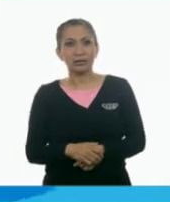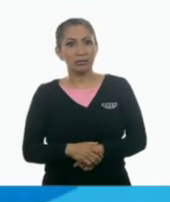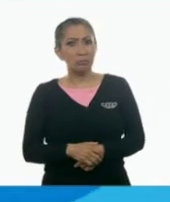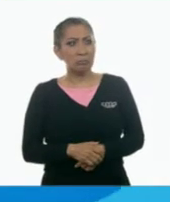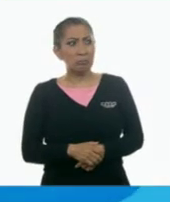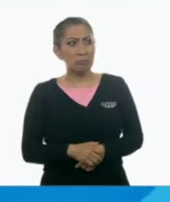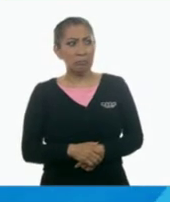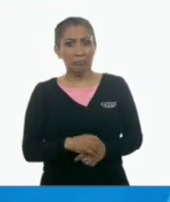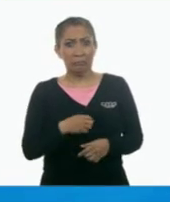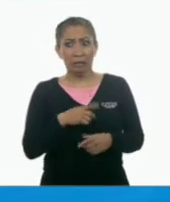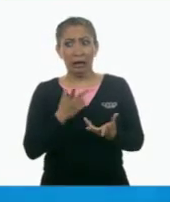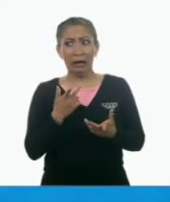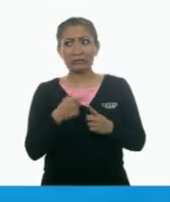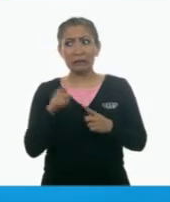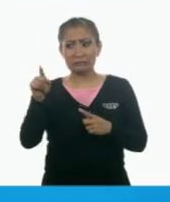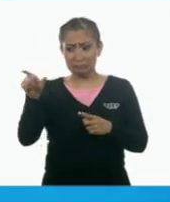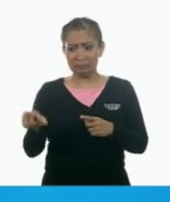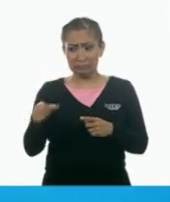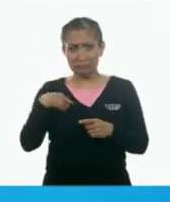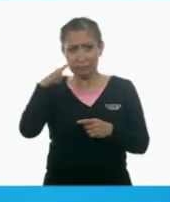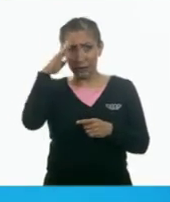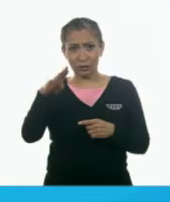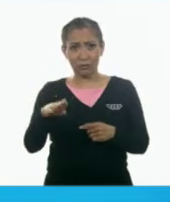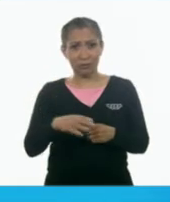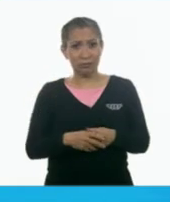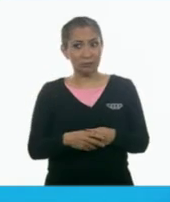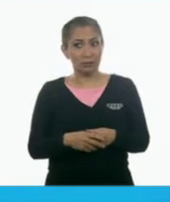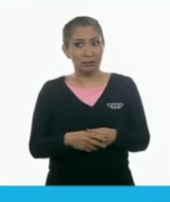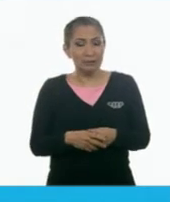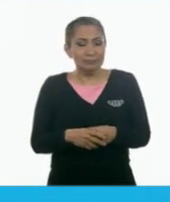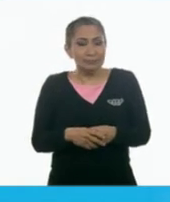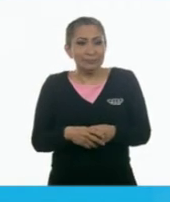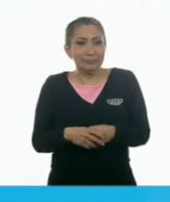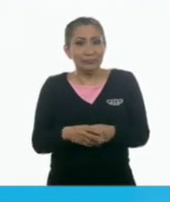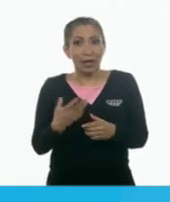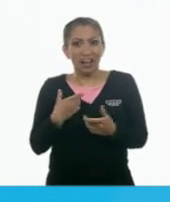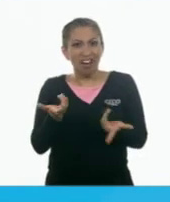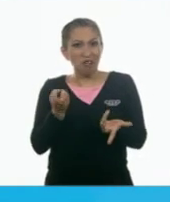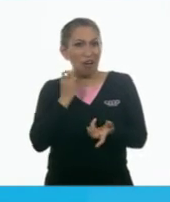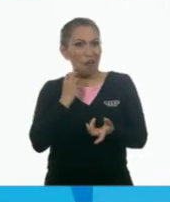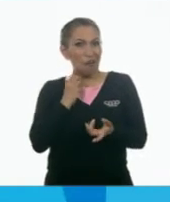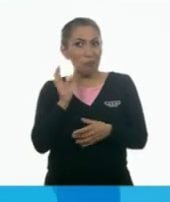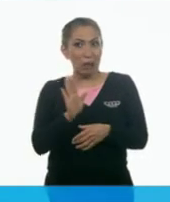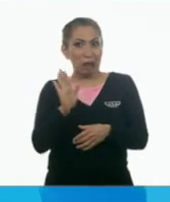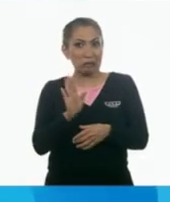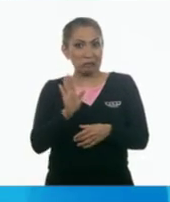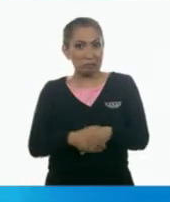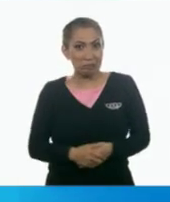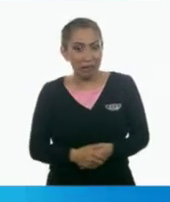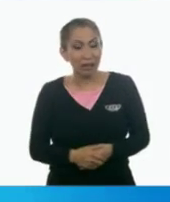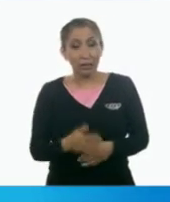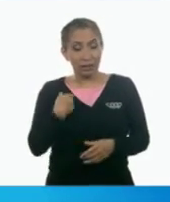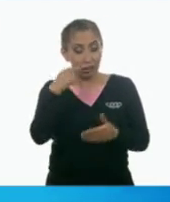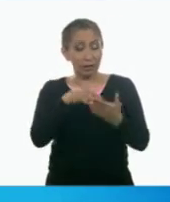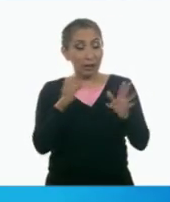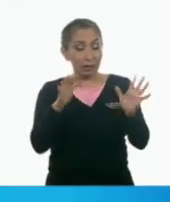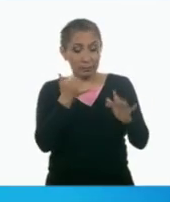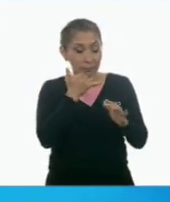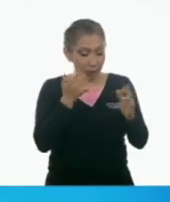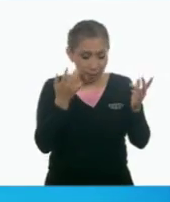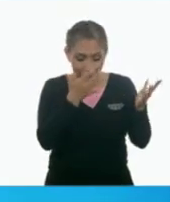Uy, pero ¿quién se cree este señor? ¿Quién? ¿Drácula? Yo creo que sí, Staff. ¿En qué